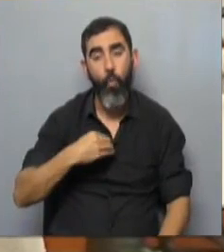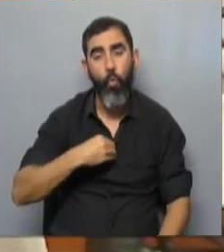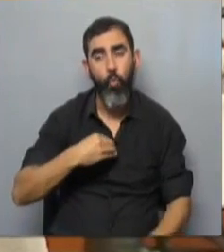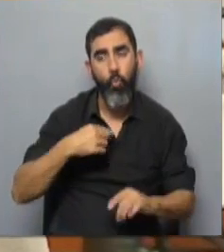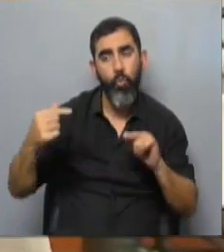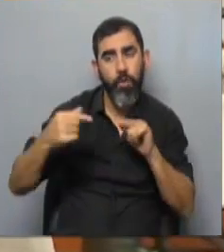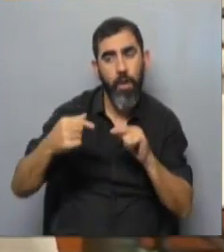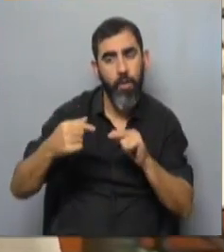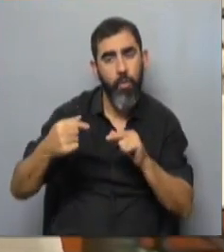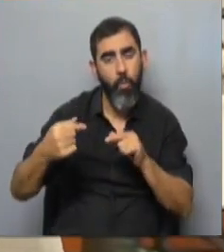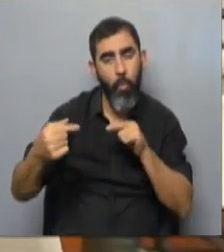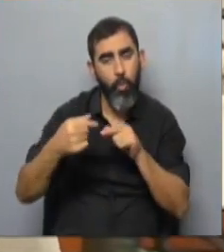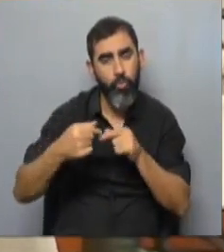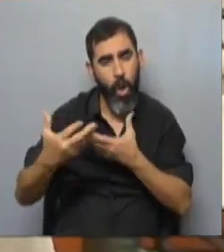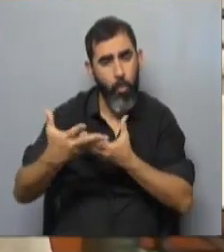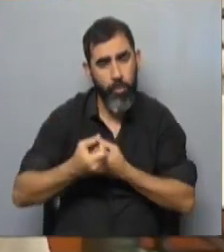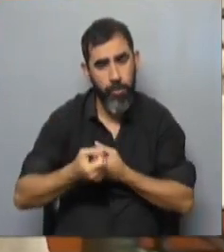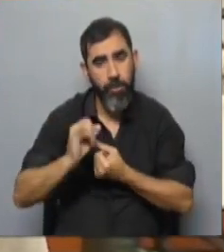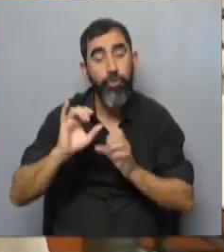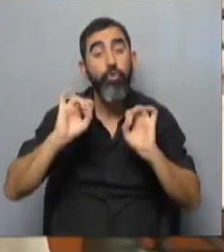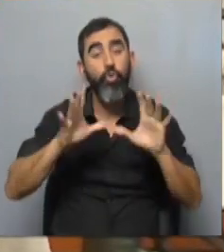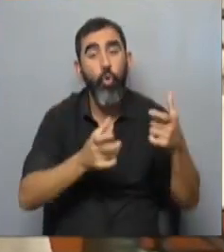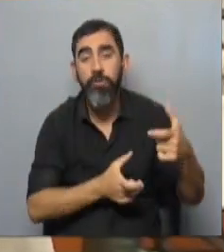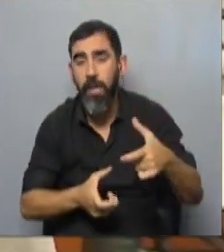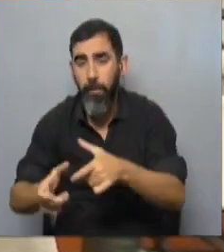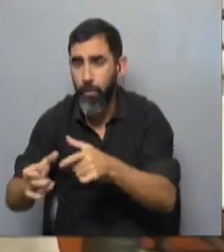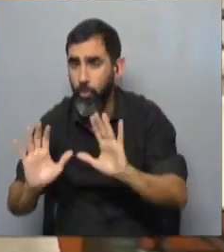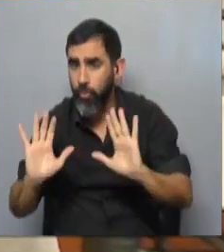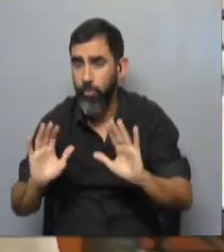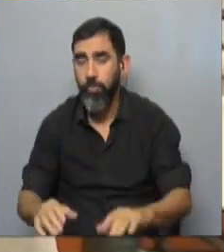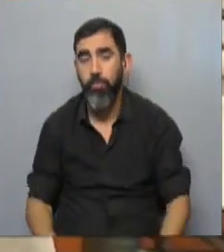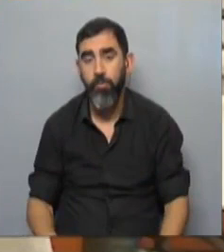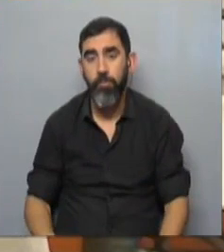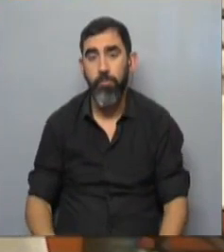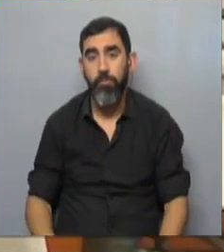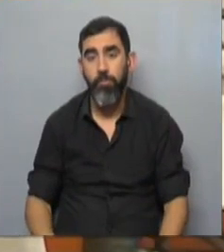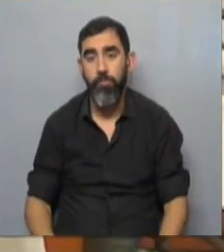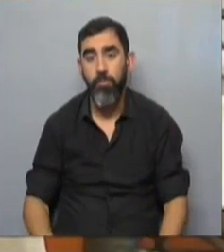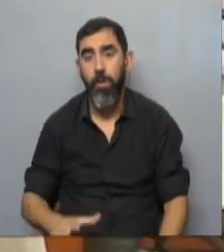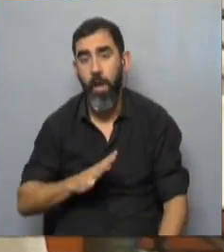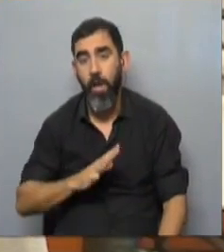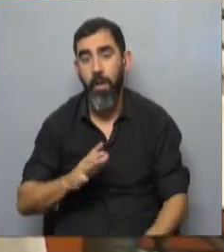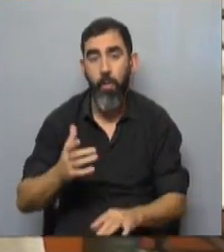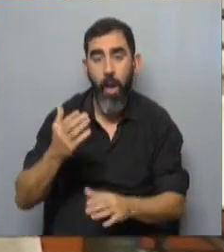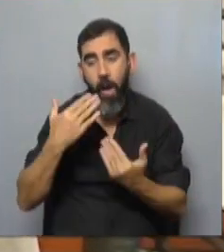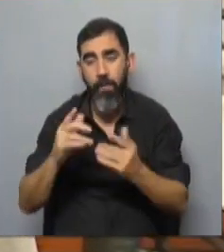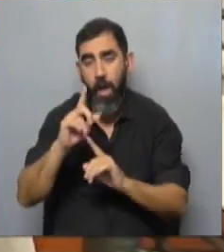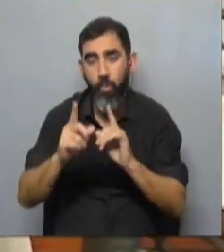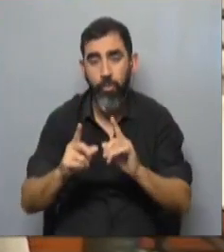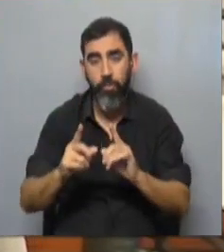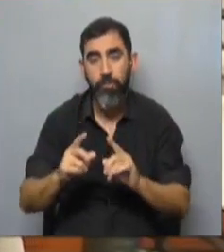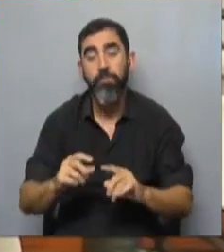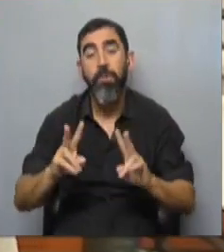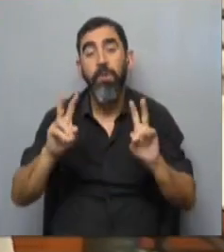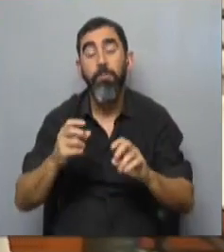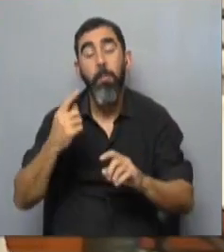oposición de apoyar el plan en tanto sea solo para saneamiento, así lo habían comprometido en sala. ¿Hay algún testeo previo? Sí, partimos de un punto de